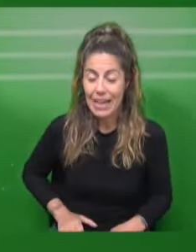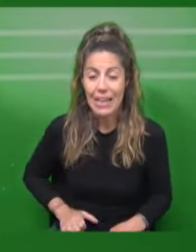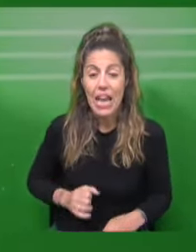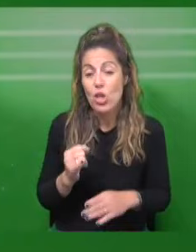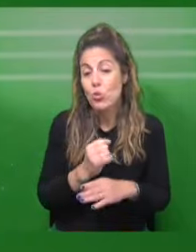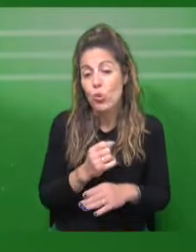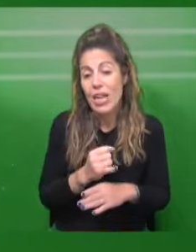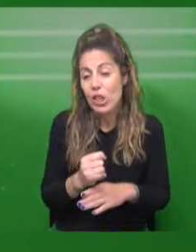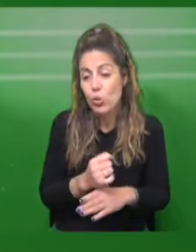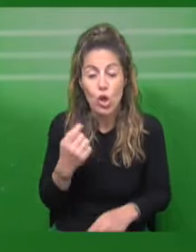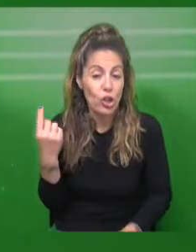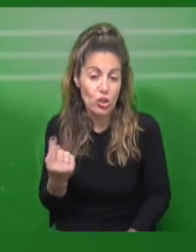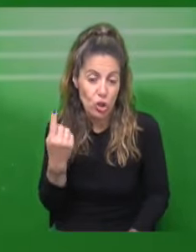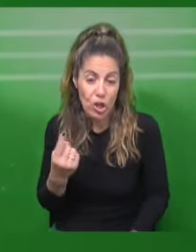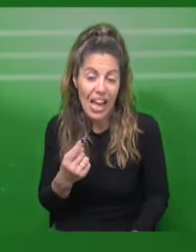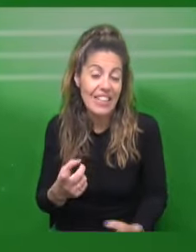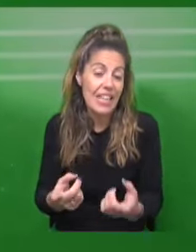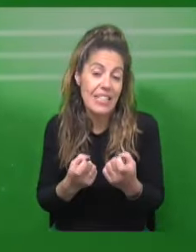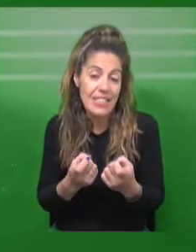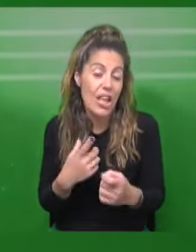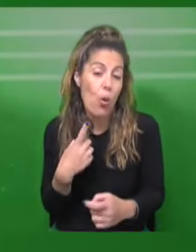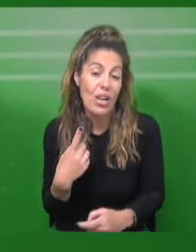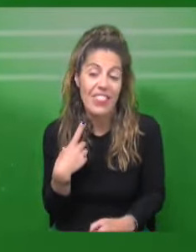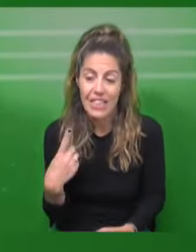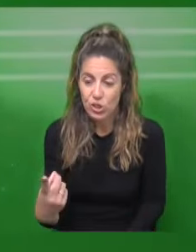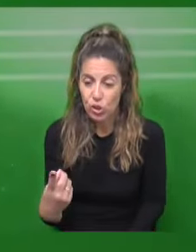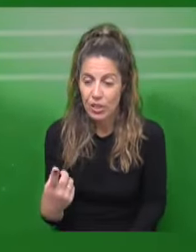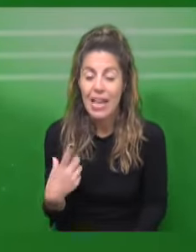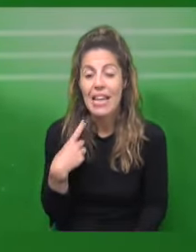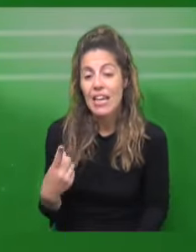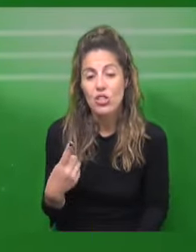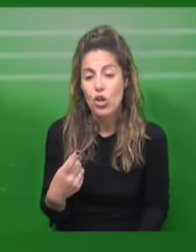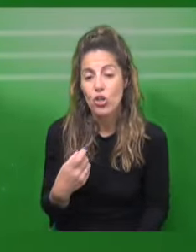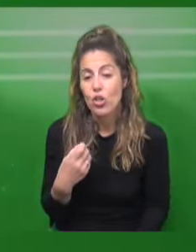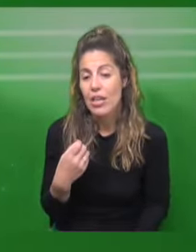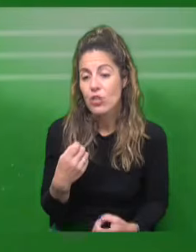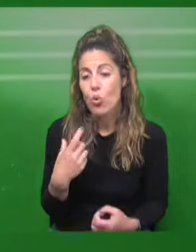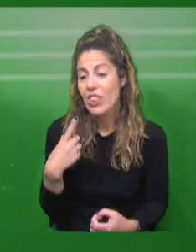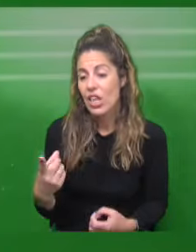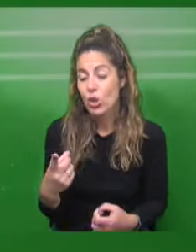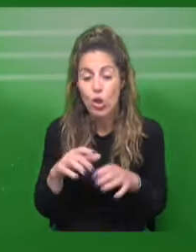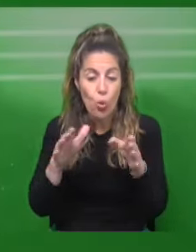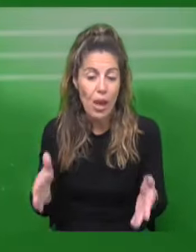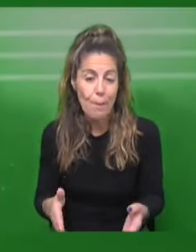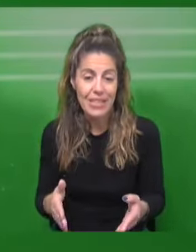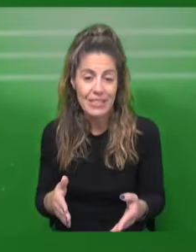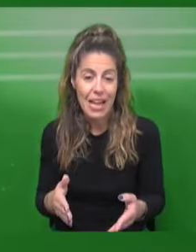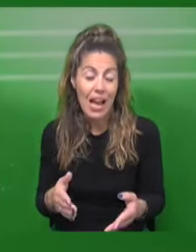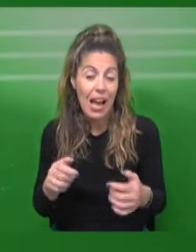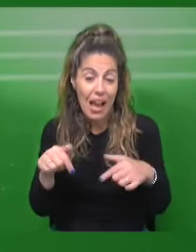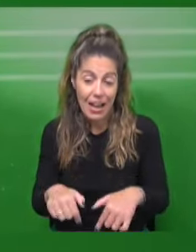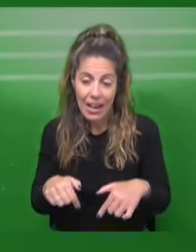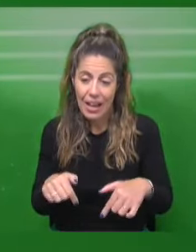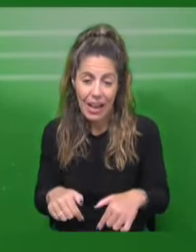autónomo entonces precisa tener una dirección La dirección se expresa en un directorio y una mesa ejecutiva que acaba a ser este